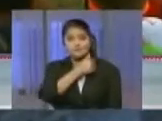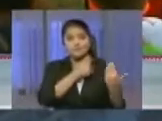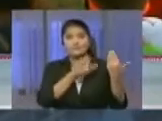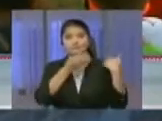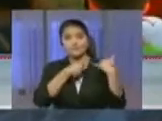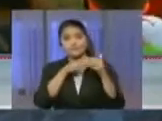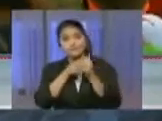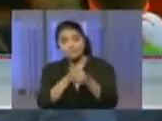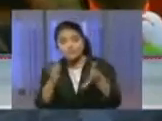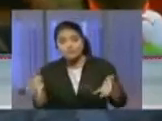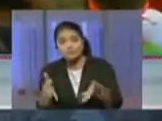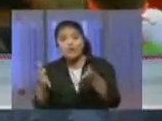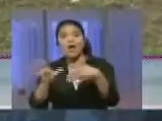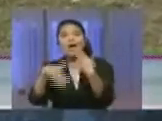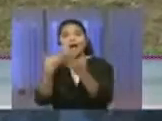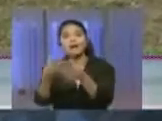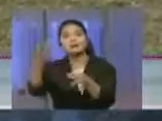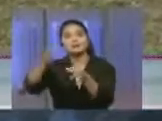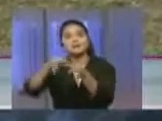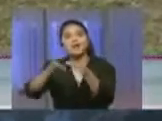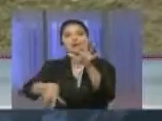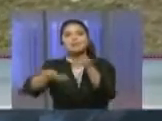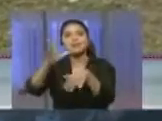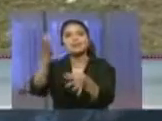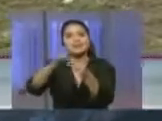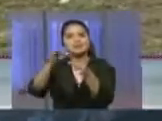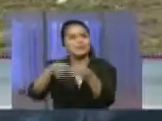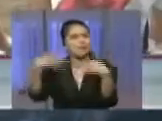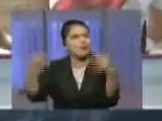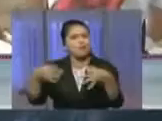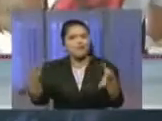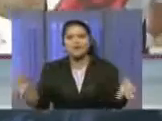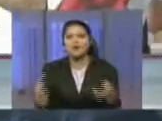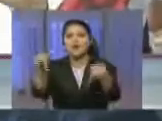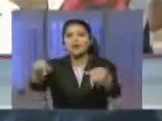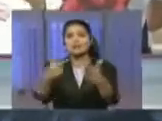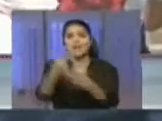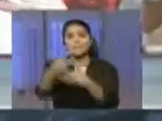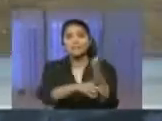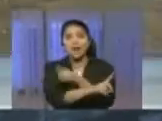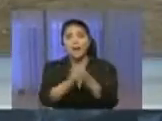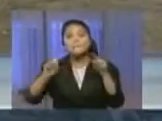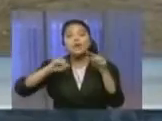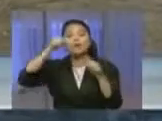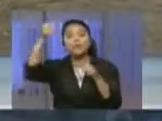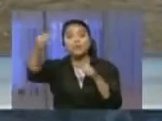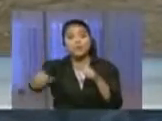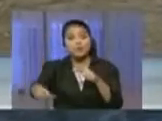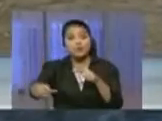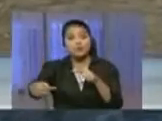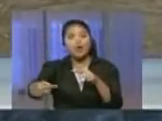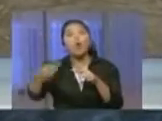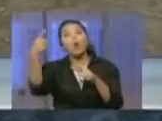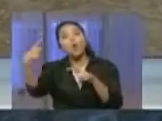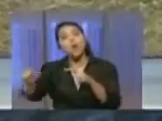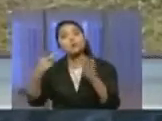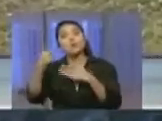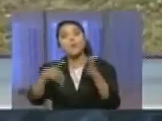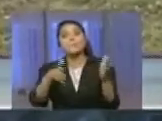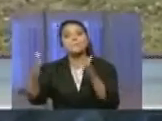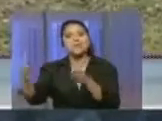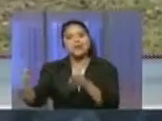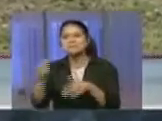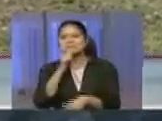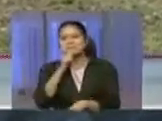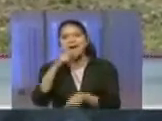hasta septiembre hasta el 13 de septiembre vamos a estar en este plan pero viene después otro plan para nuestros